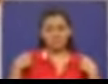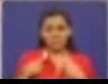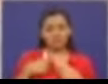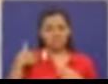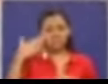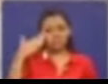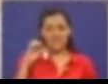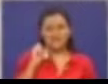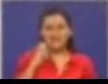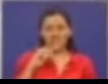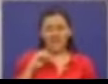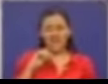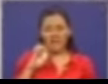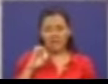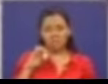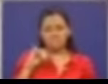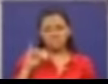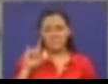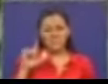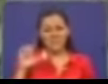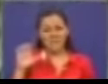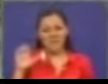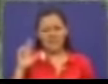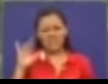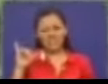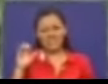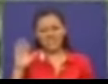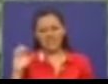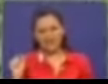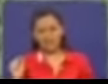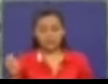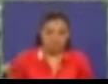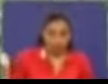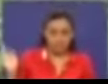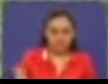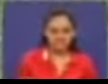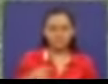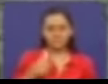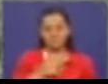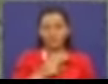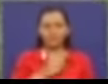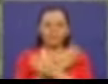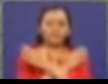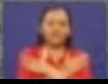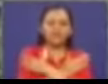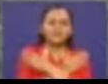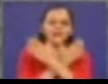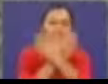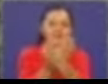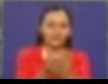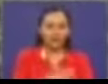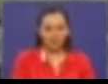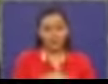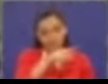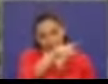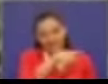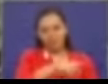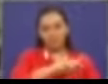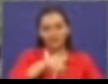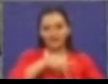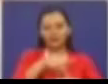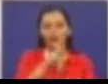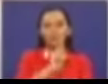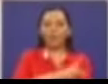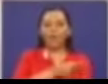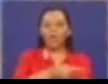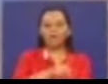Okay. Semilleristas. Palabra técnica. Bueno, felicitaciones, ¿eh? ¿Quién creyera? Un poeta está transformando nuestro campo. Felicitaciones, Javier,